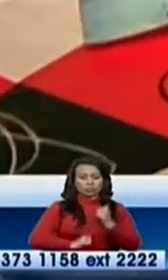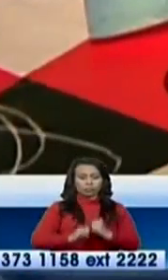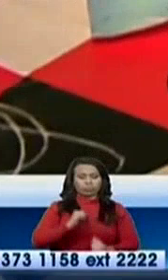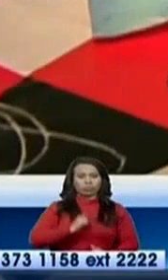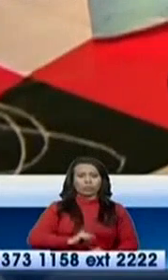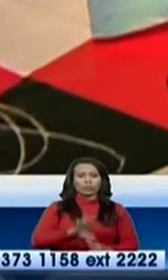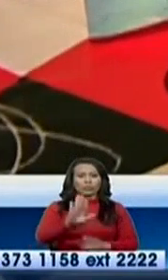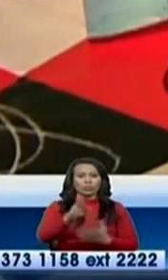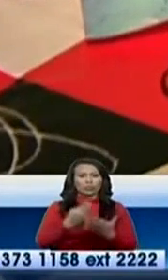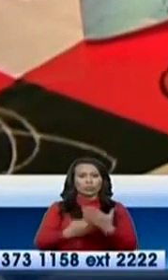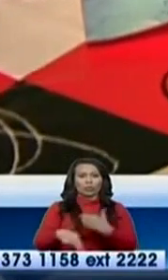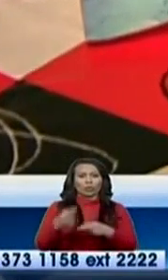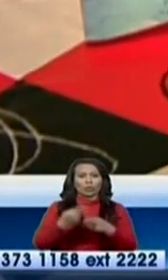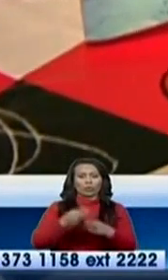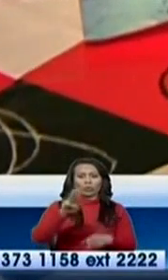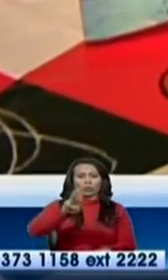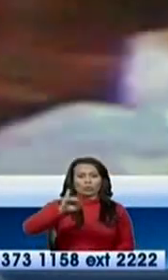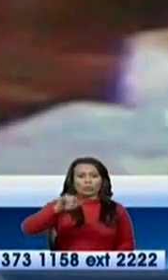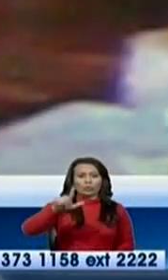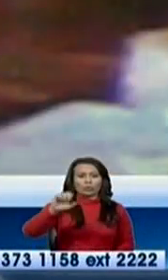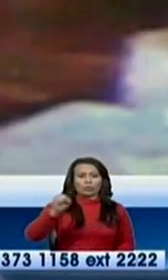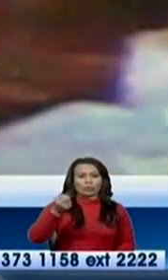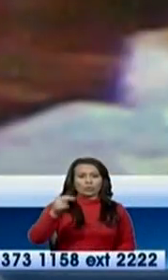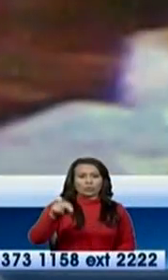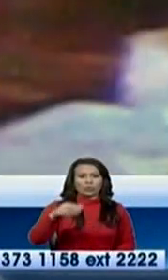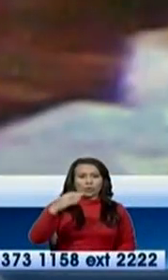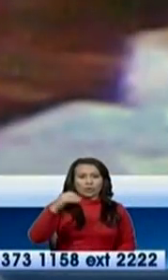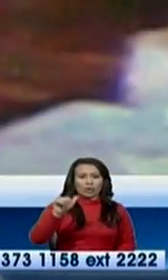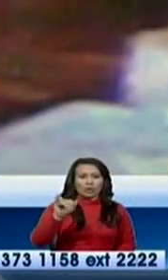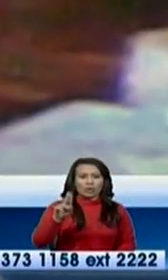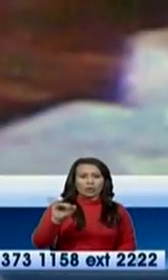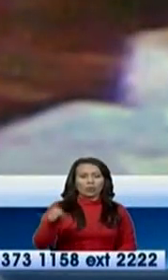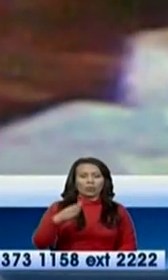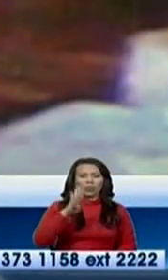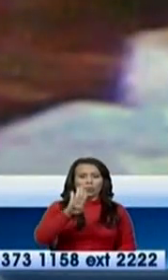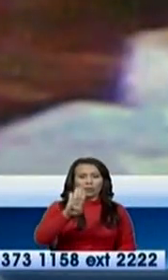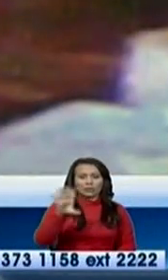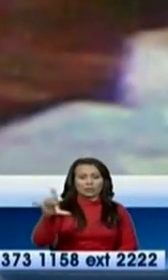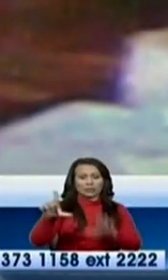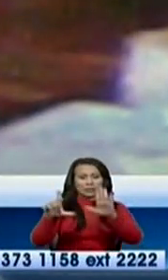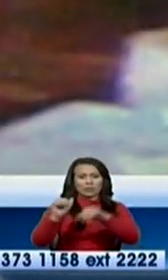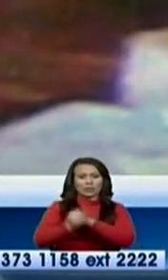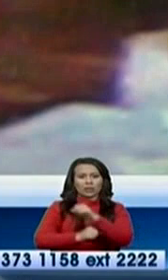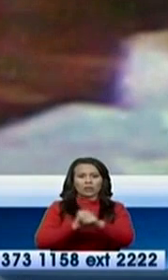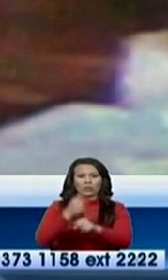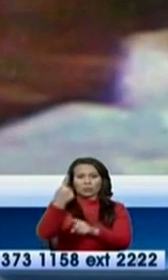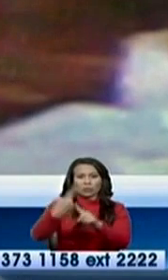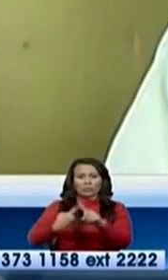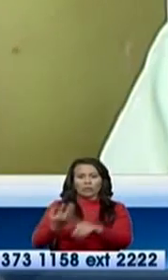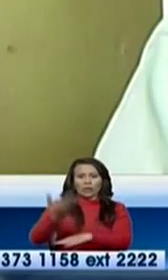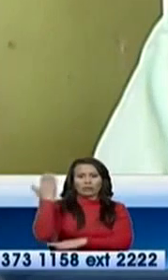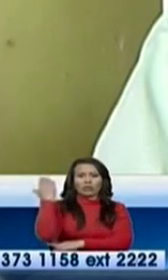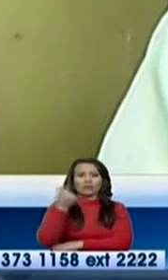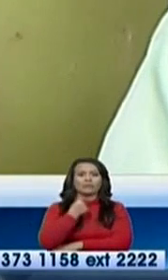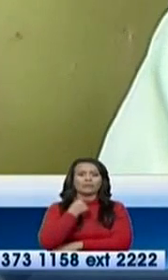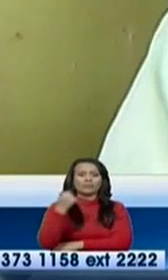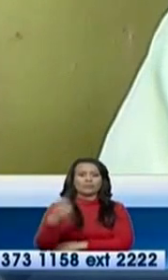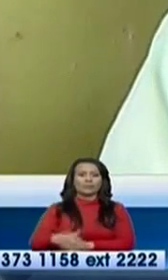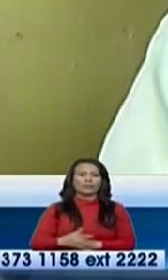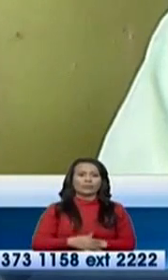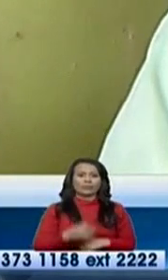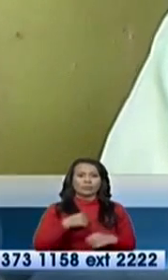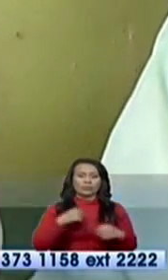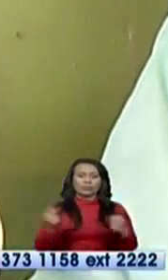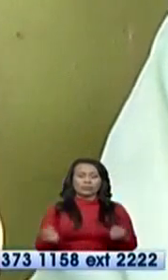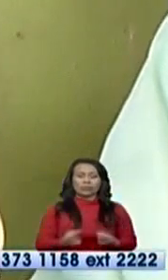Su hijo Wilson Cauja Sinche, de 47 años, desapareció hace casi un mes. Me levanté yo y me fui, él